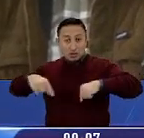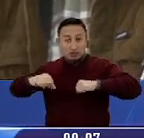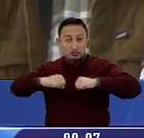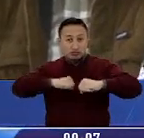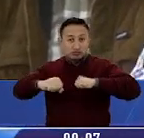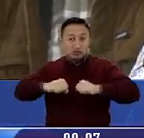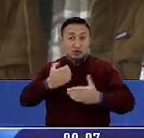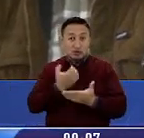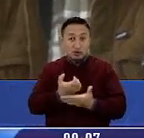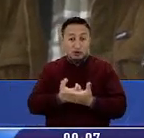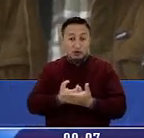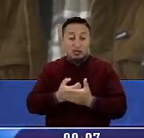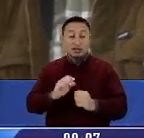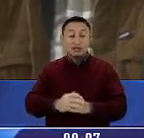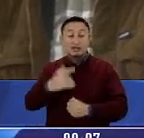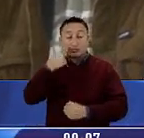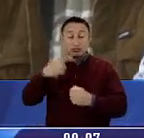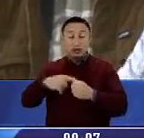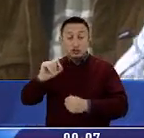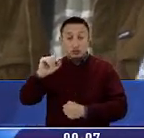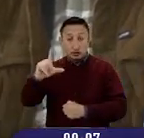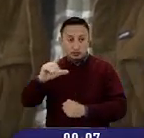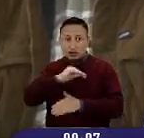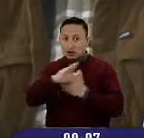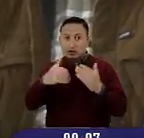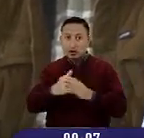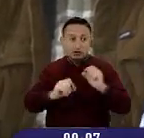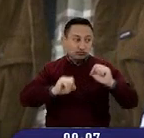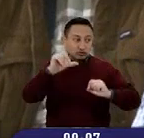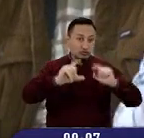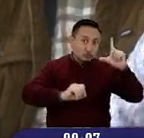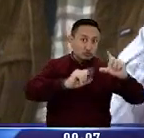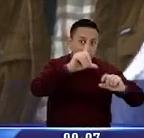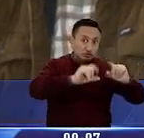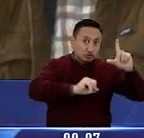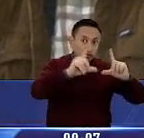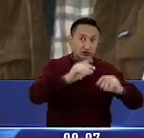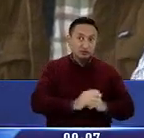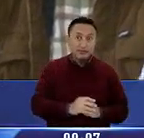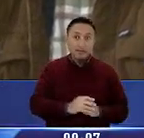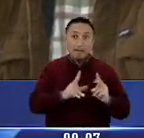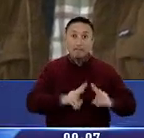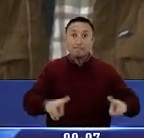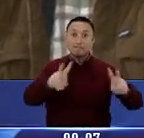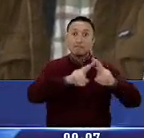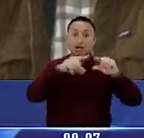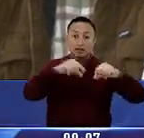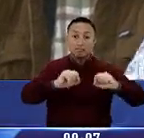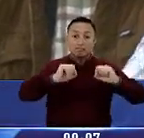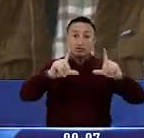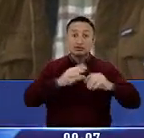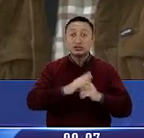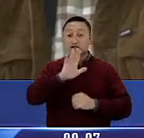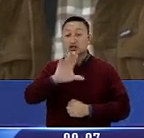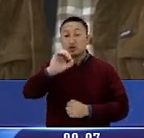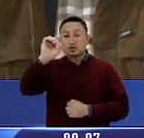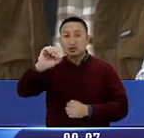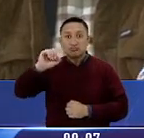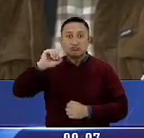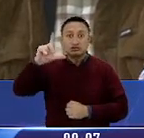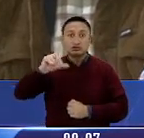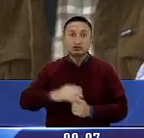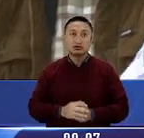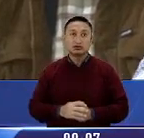economía, porque sube la gasolina, sube todo. Se va a incrementar la inflación a un 5%, se